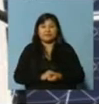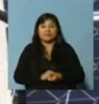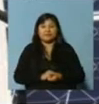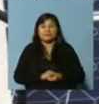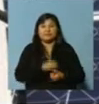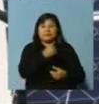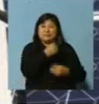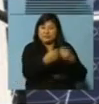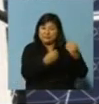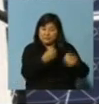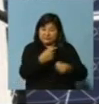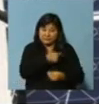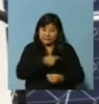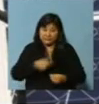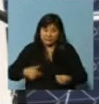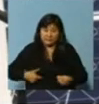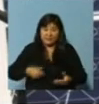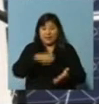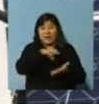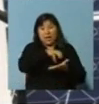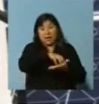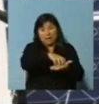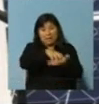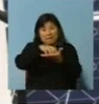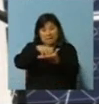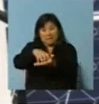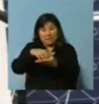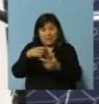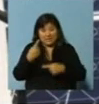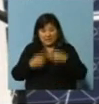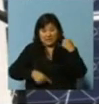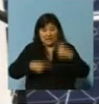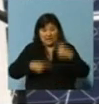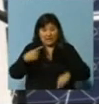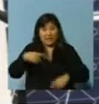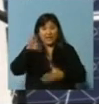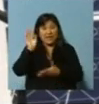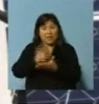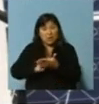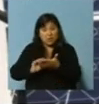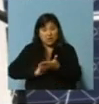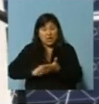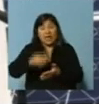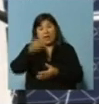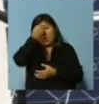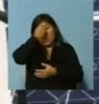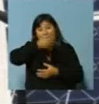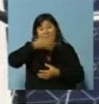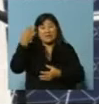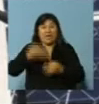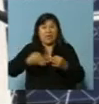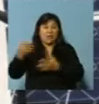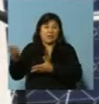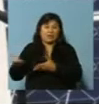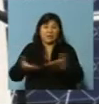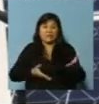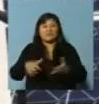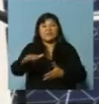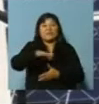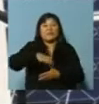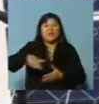ejecutivos de empresas, legisladores, invitados especiales, comunidad de la Ciénaga y comunidad de Jujuy, buenos